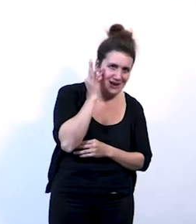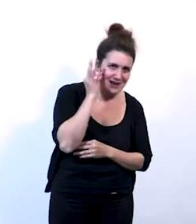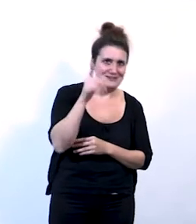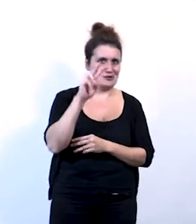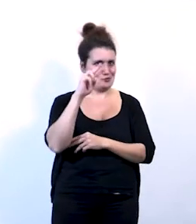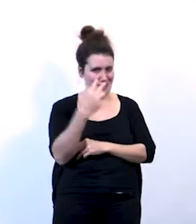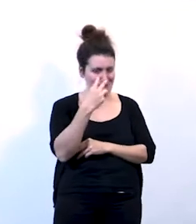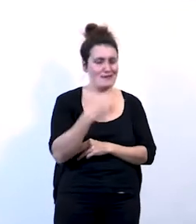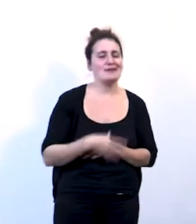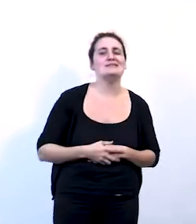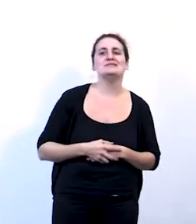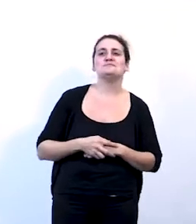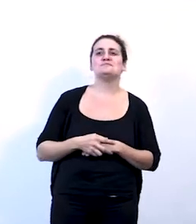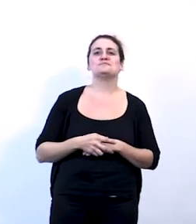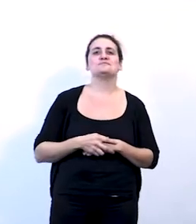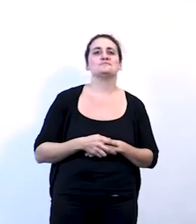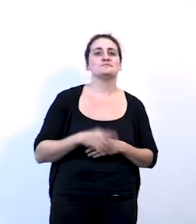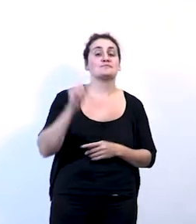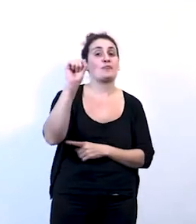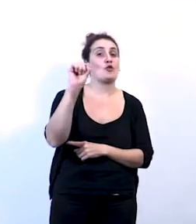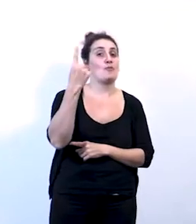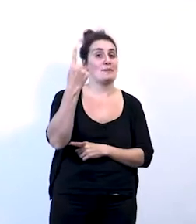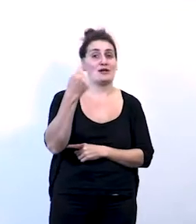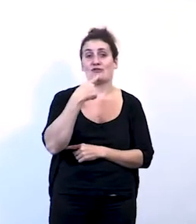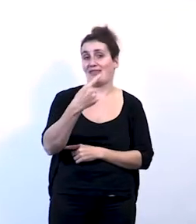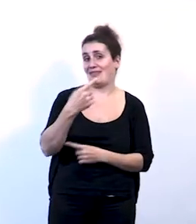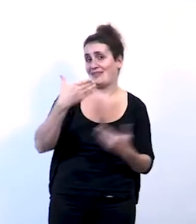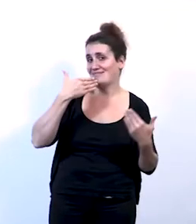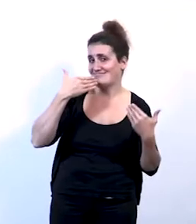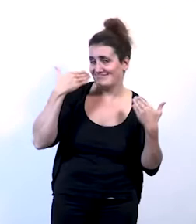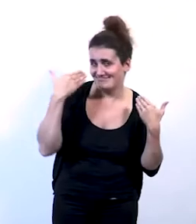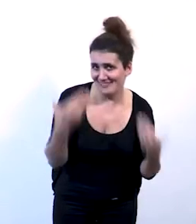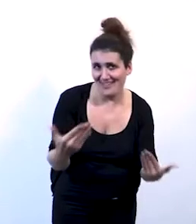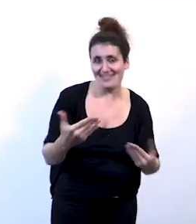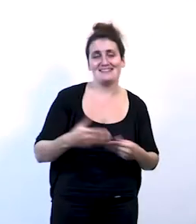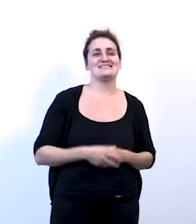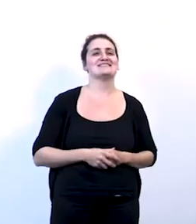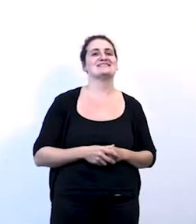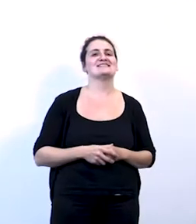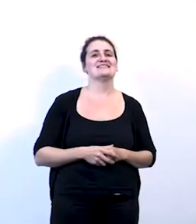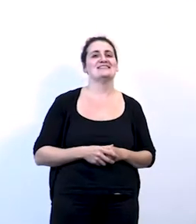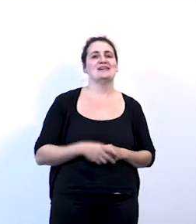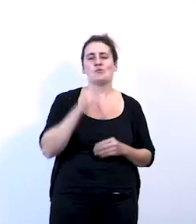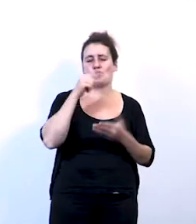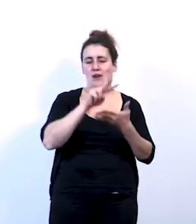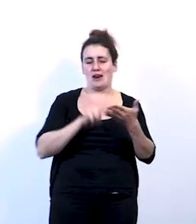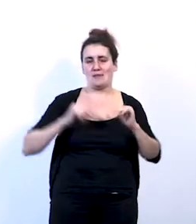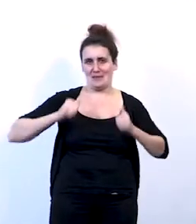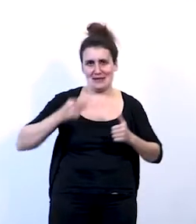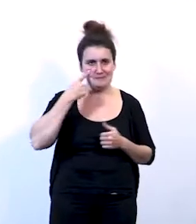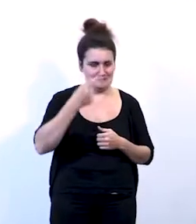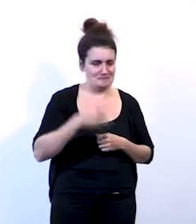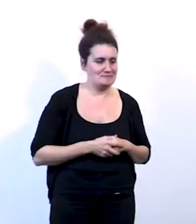están viendo. Lo primero que te dan muchísimo las gracias, Soraida, te voy a empezar a leer, si te